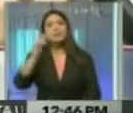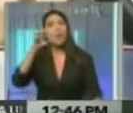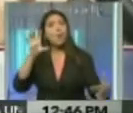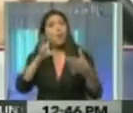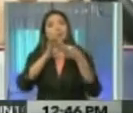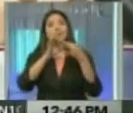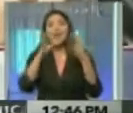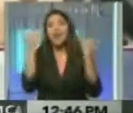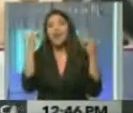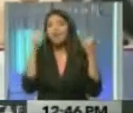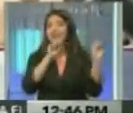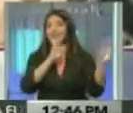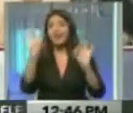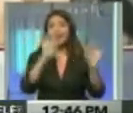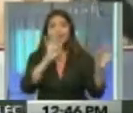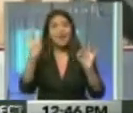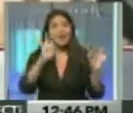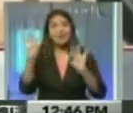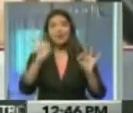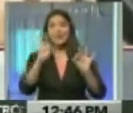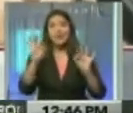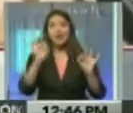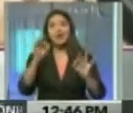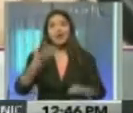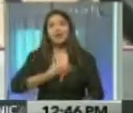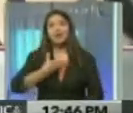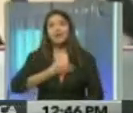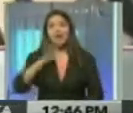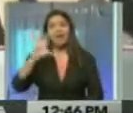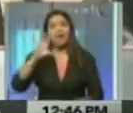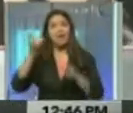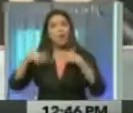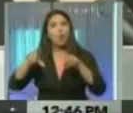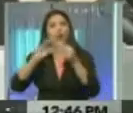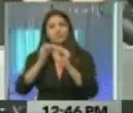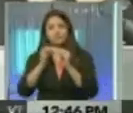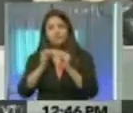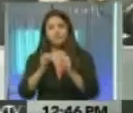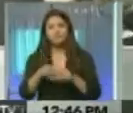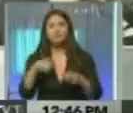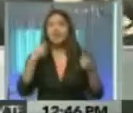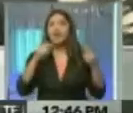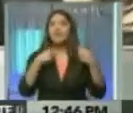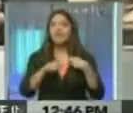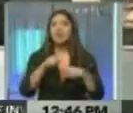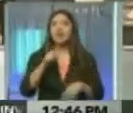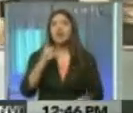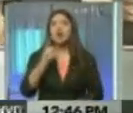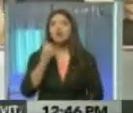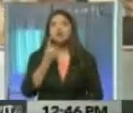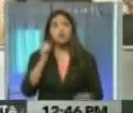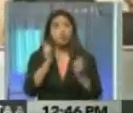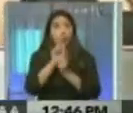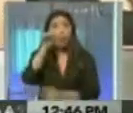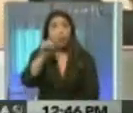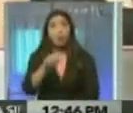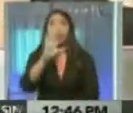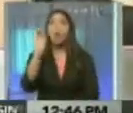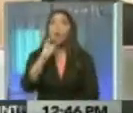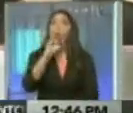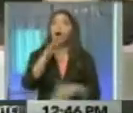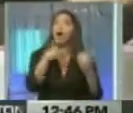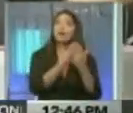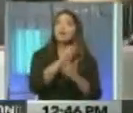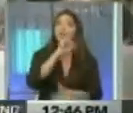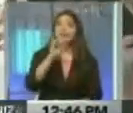fiesta teatral y disfrutar en los espacios recuperados de la Alcaldía de Caracas. La preventa se va a estar realizando nada más hoy o de aquí al 13